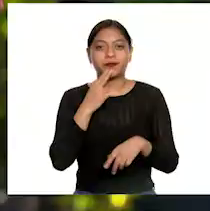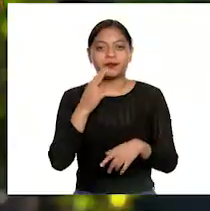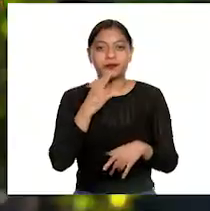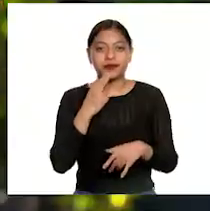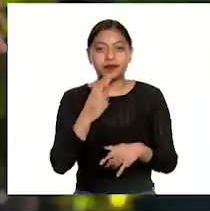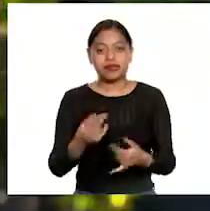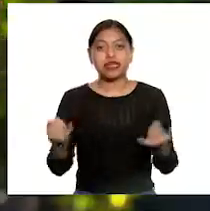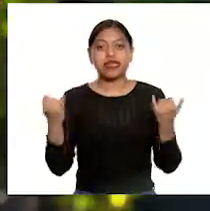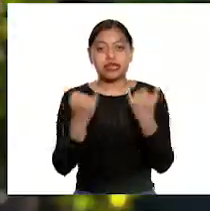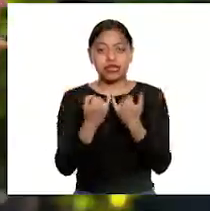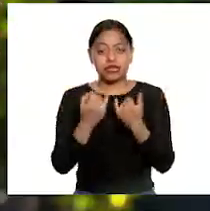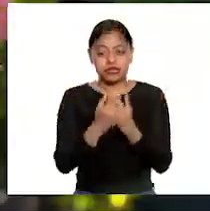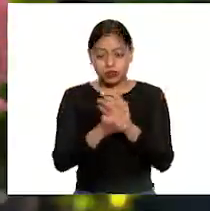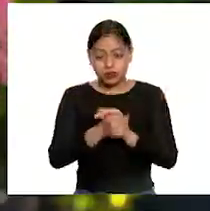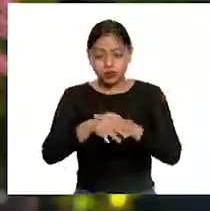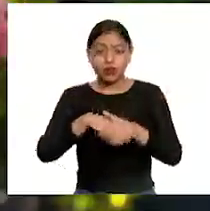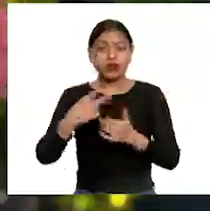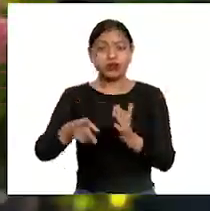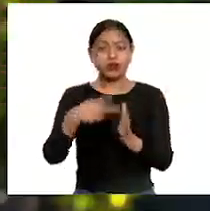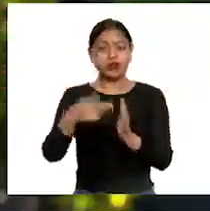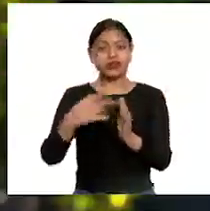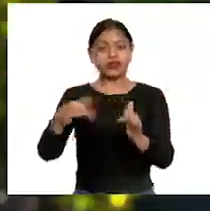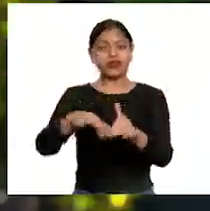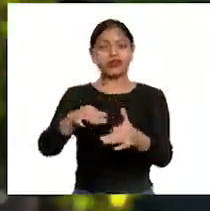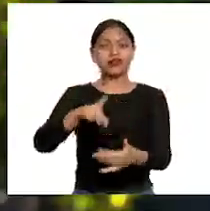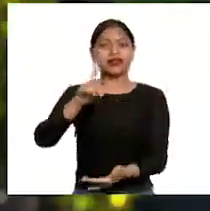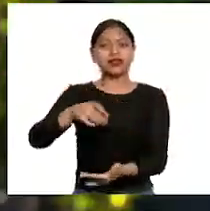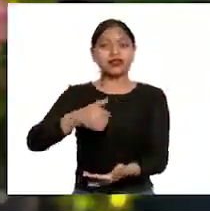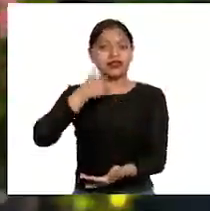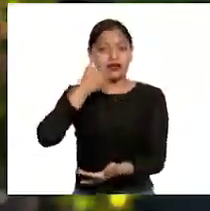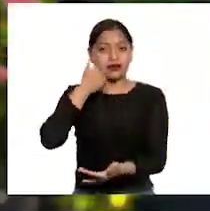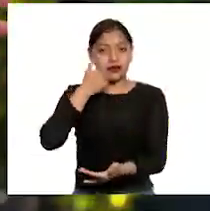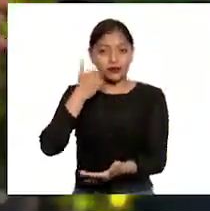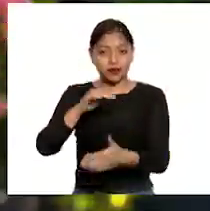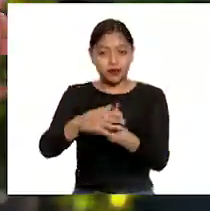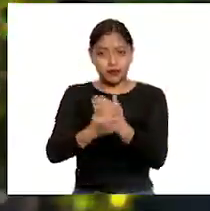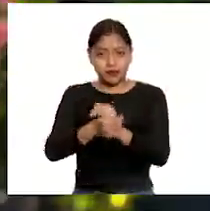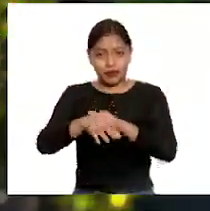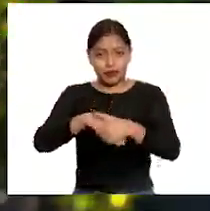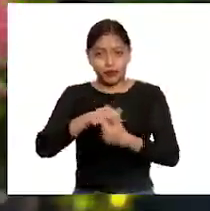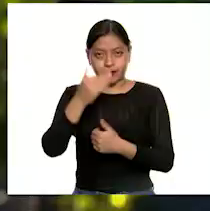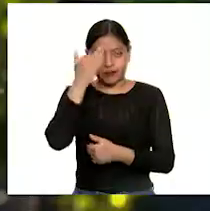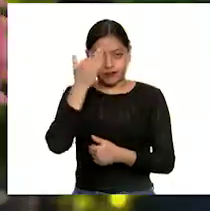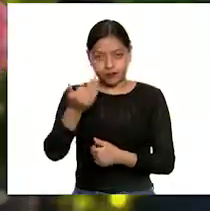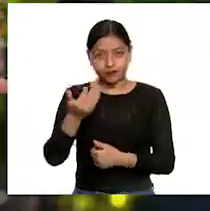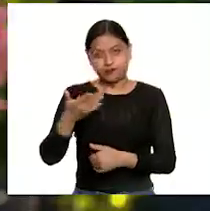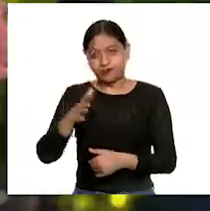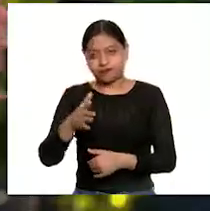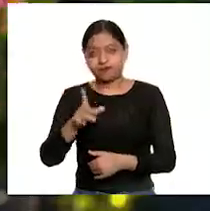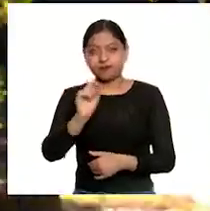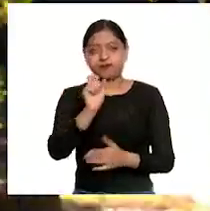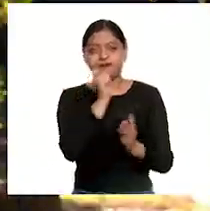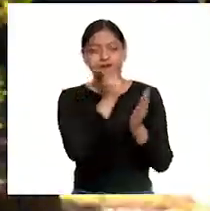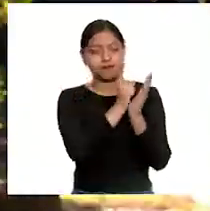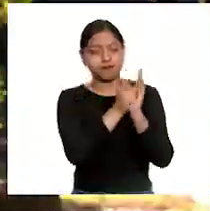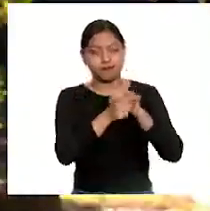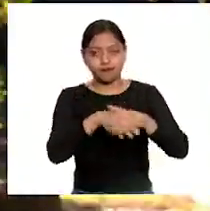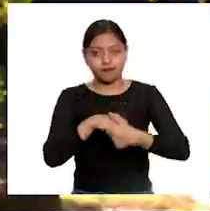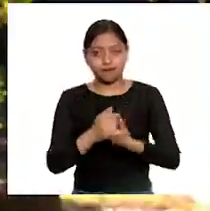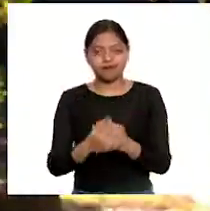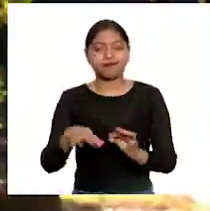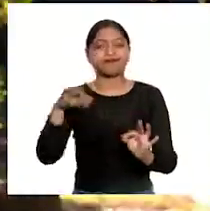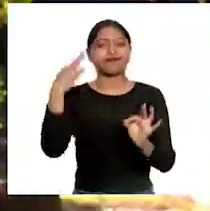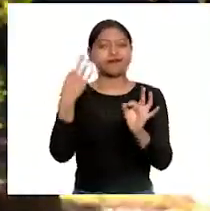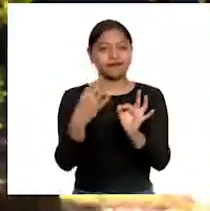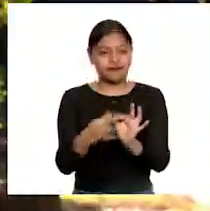cubrebocas. Lava tus manos frecuentemente con agua y con jabón, por lo menos durante 20 segundos. Ahora